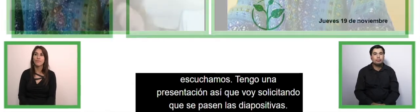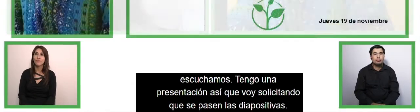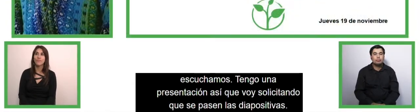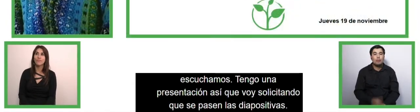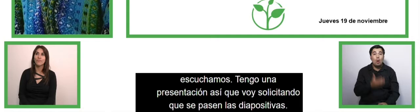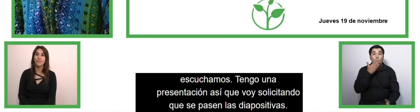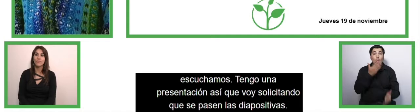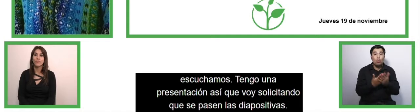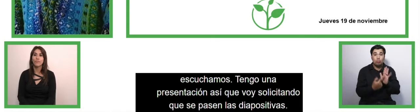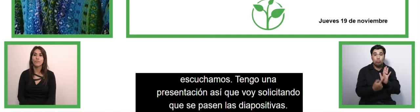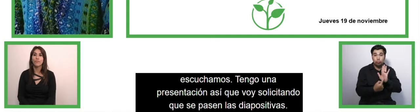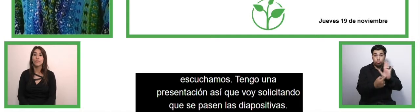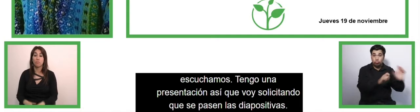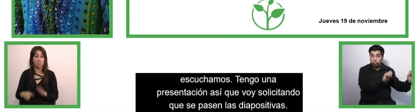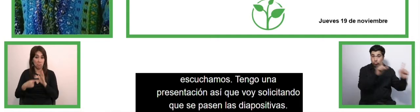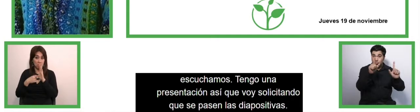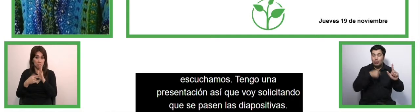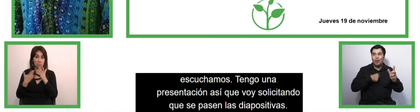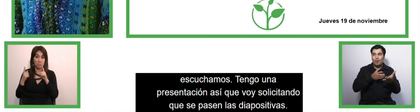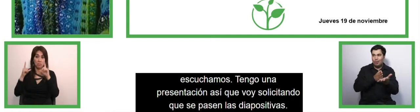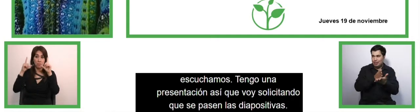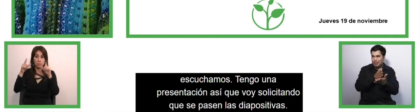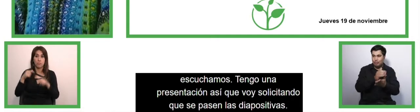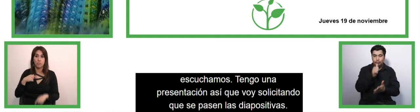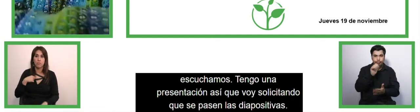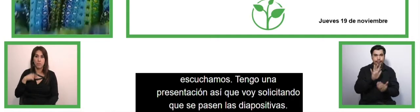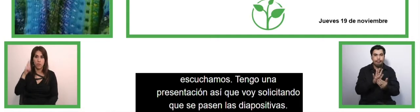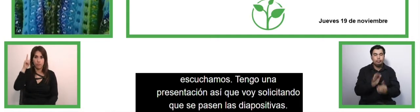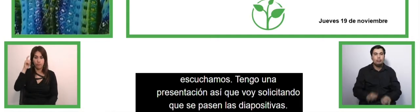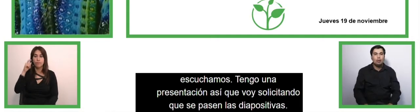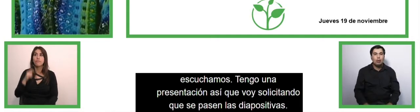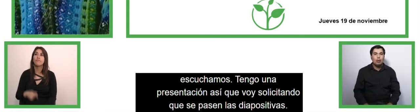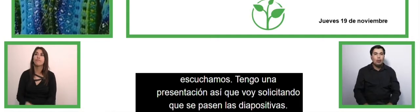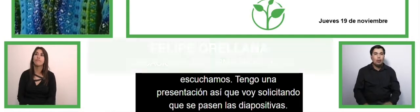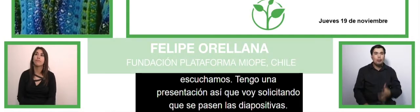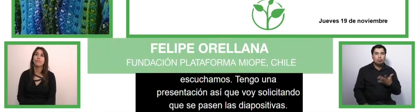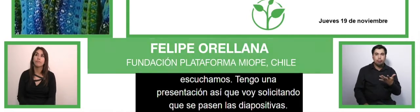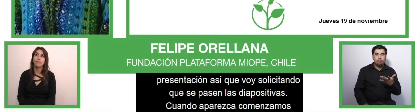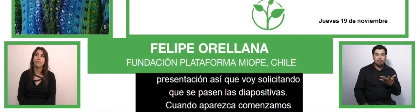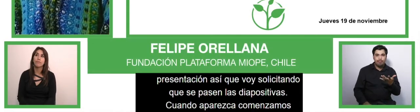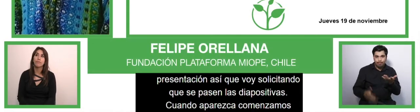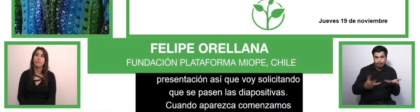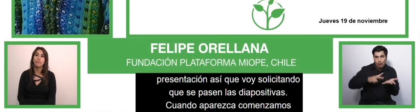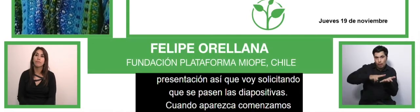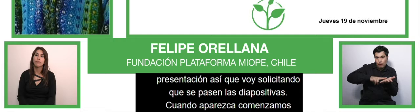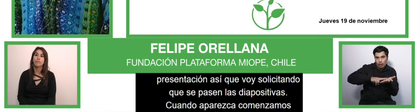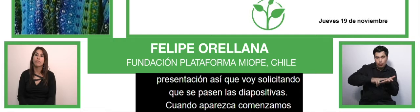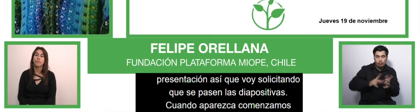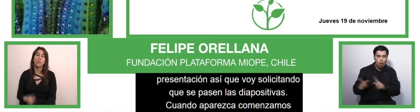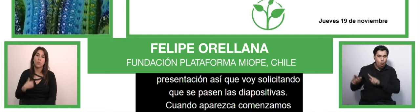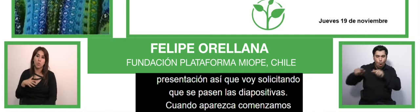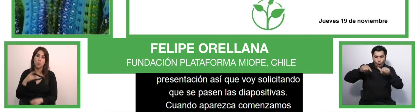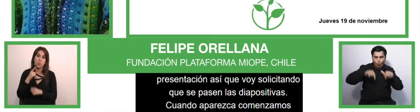Cuando aparezca, comenzamos. Bueno, efectivamente, hoy día lo que vamos a hablar y lo que les